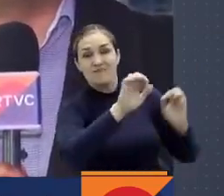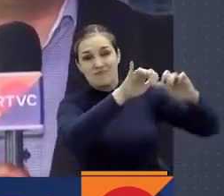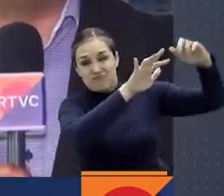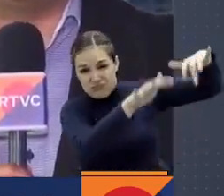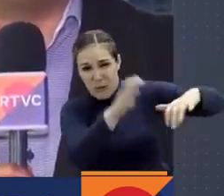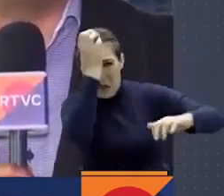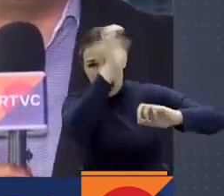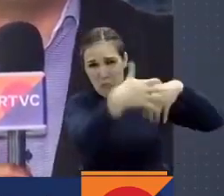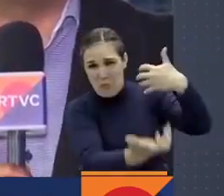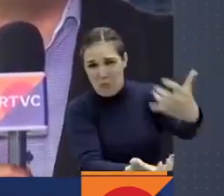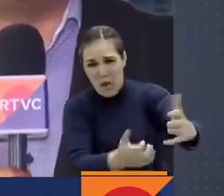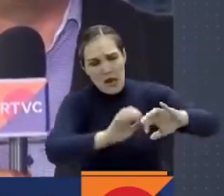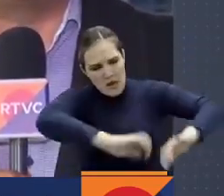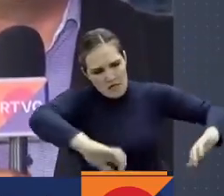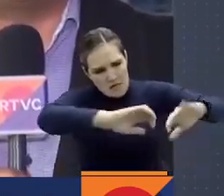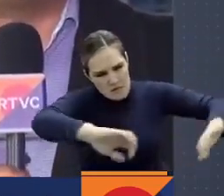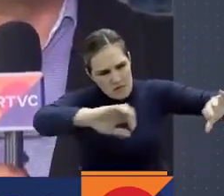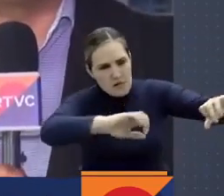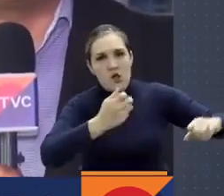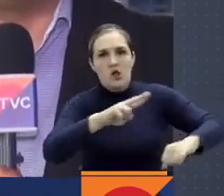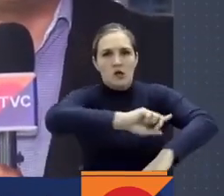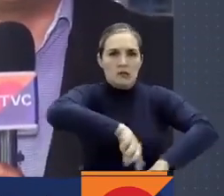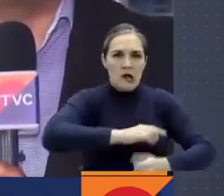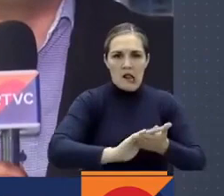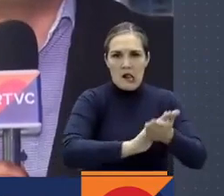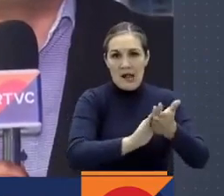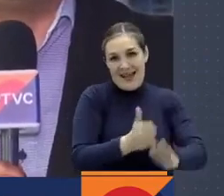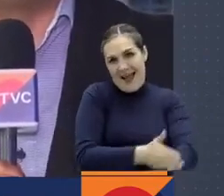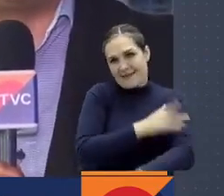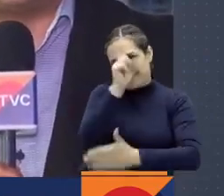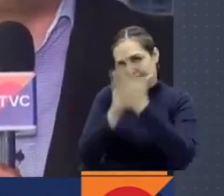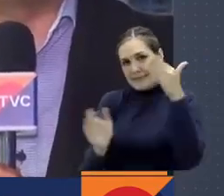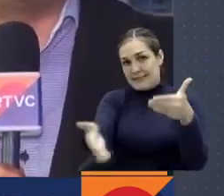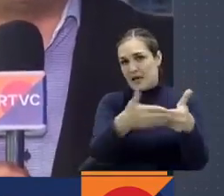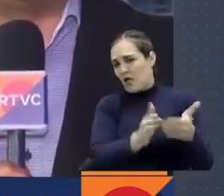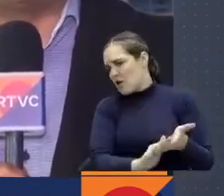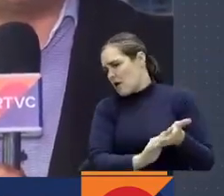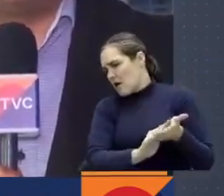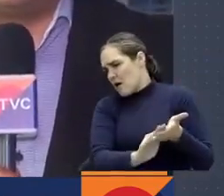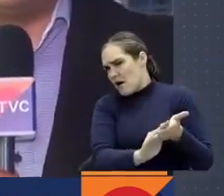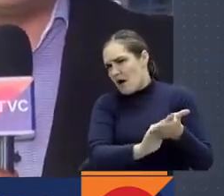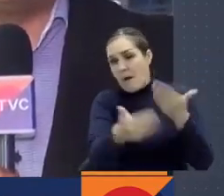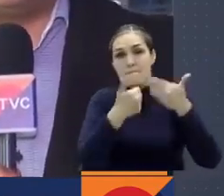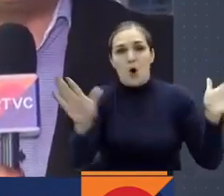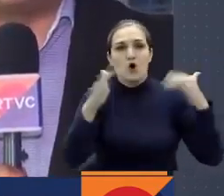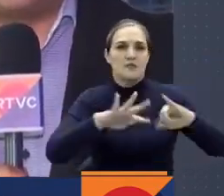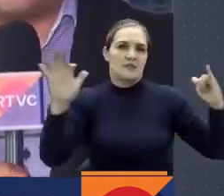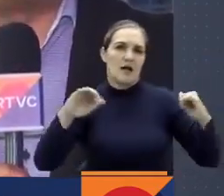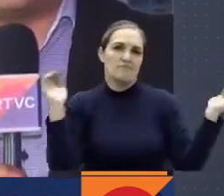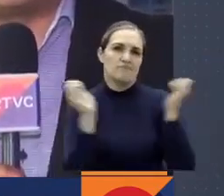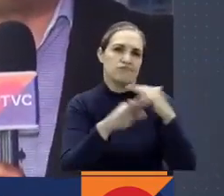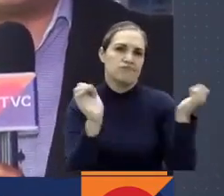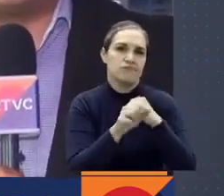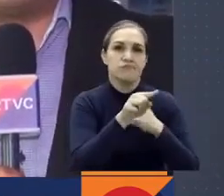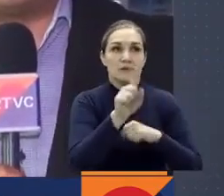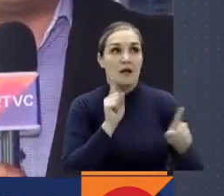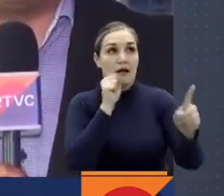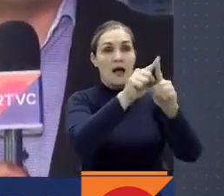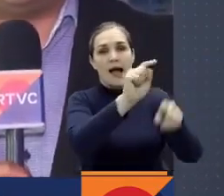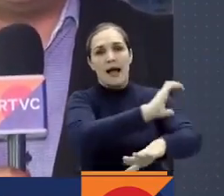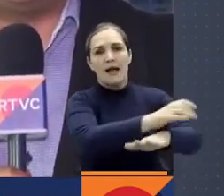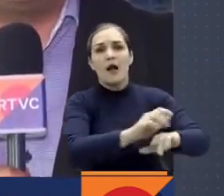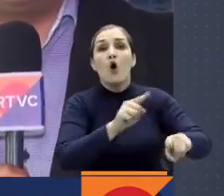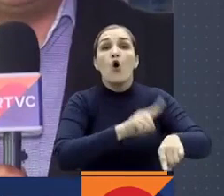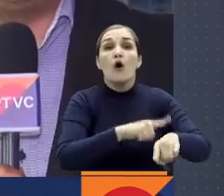rocas cayeron de una montaña, lo que obligó a las autoridades a cerrar la vía por completo, trabajar incansablemente para volver a habilitar hacia las 10 de la